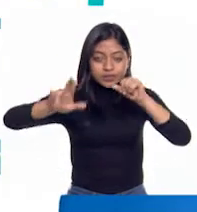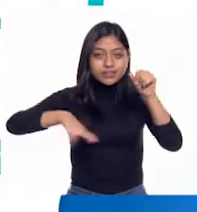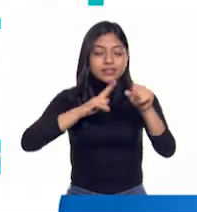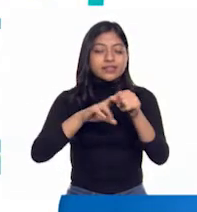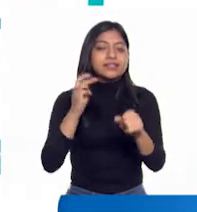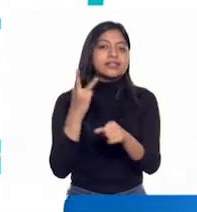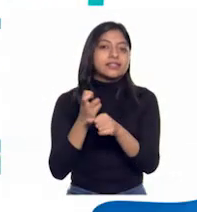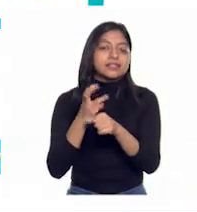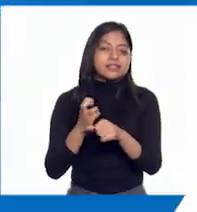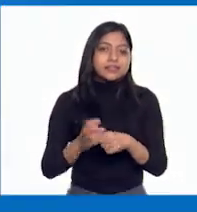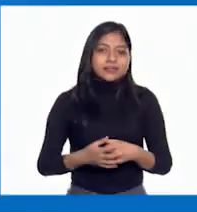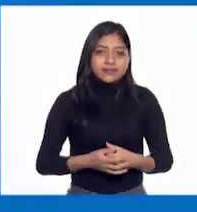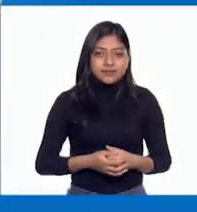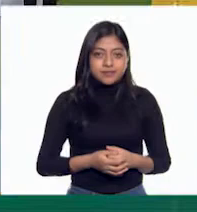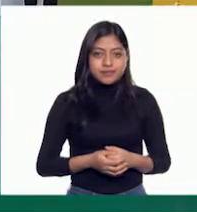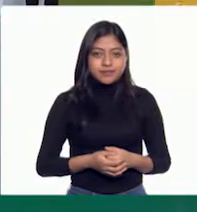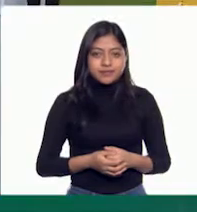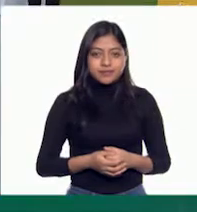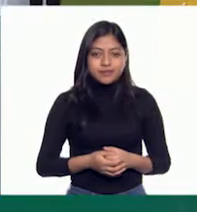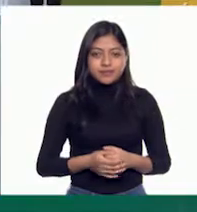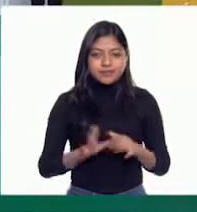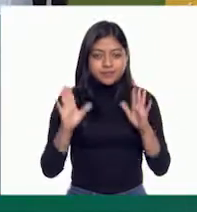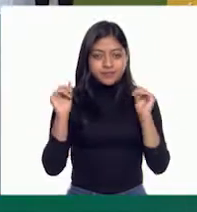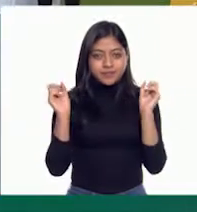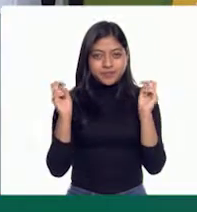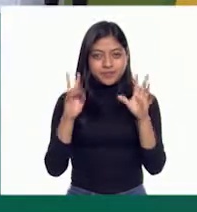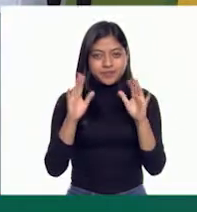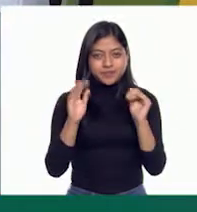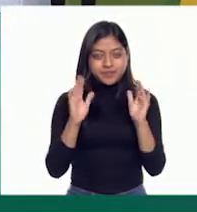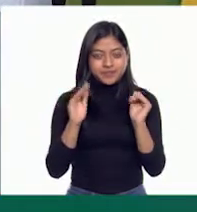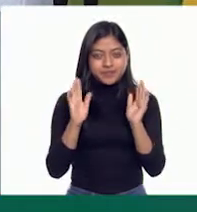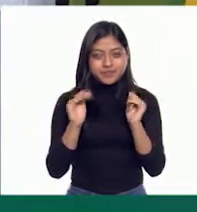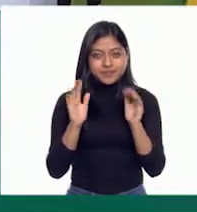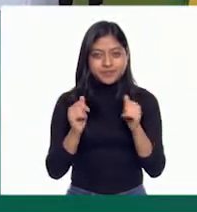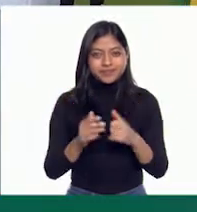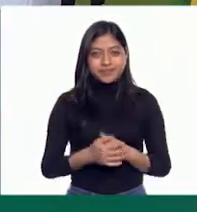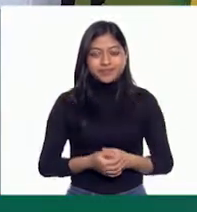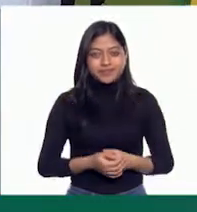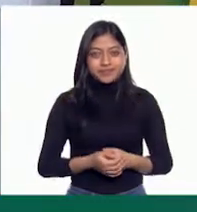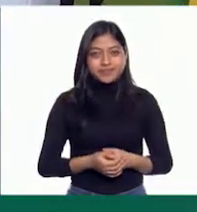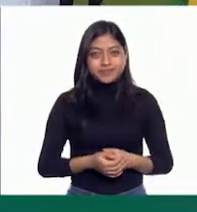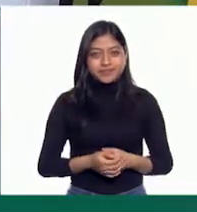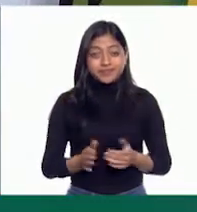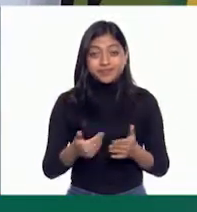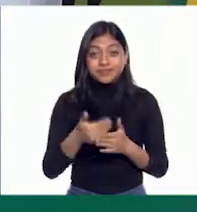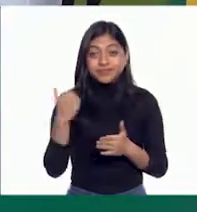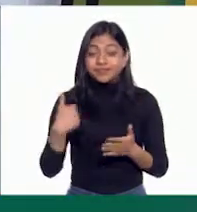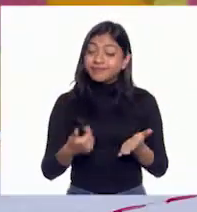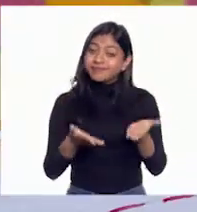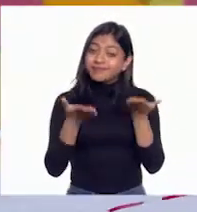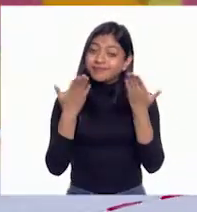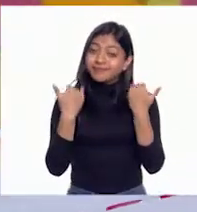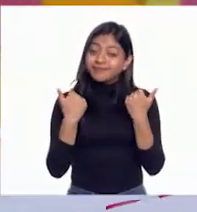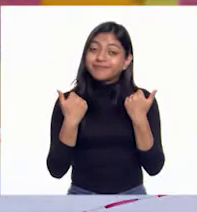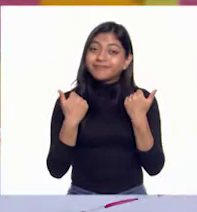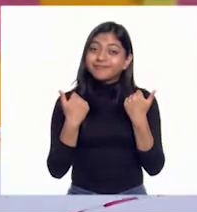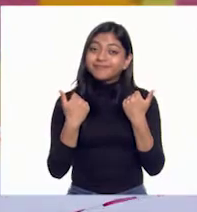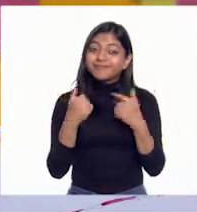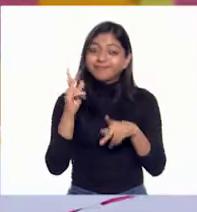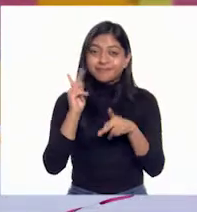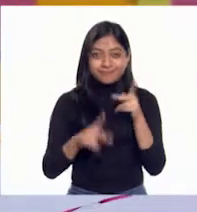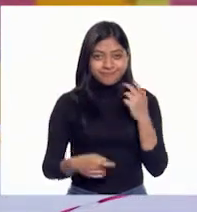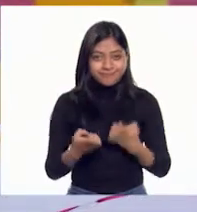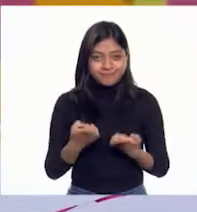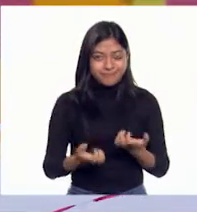tercer grado. ¡Nos vemos! ¡Hasta la próxima! ¡Ay, pero antes en qué! ¡Ah, pues una pausa